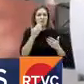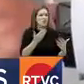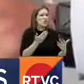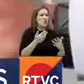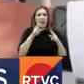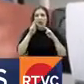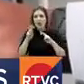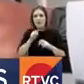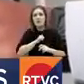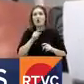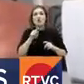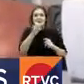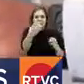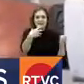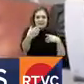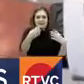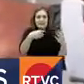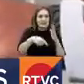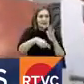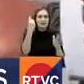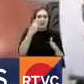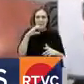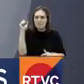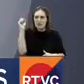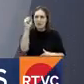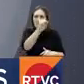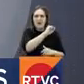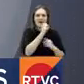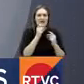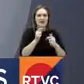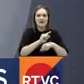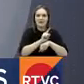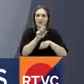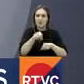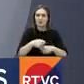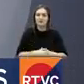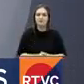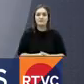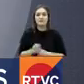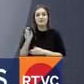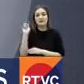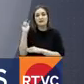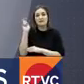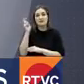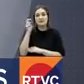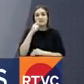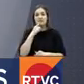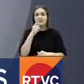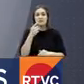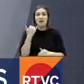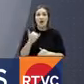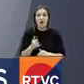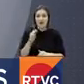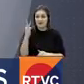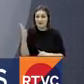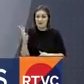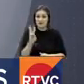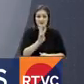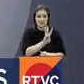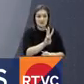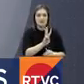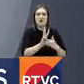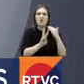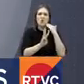ante un juez con función de garantía la materialidad del hecho. El ente acusador anunció que la audiencia de imputación de cargos